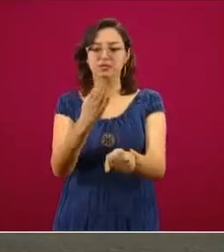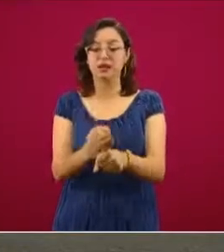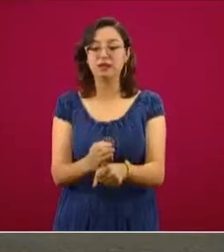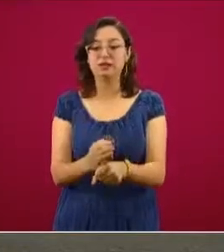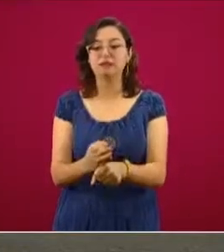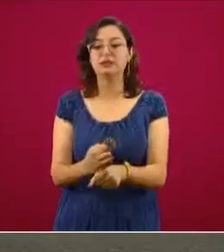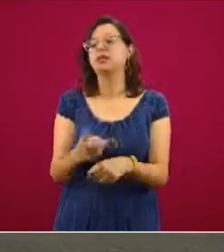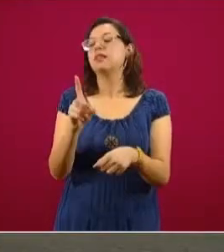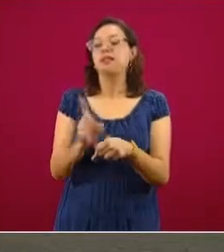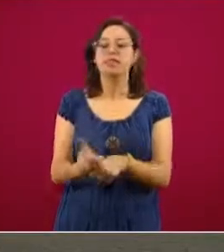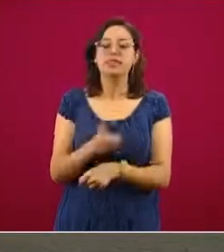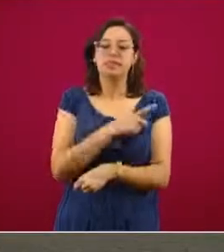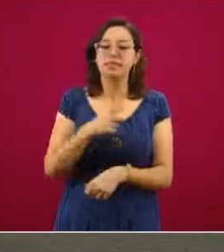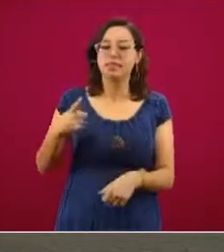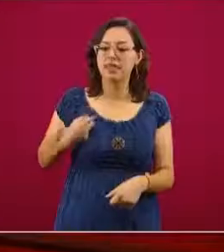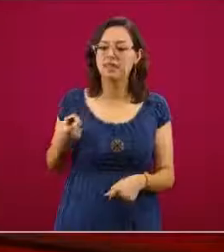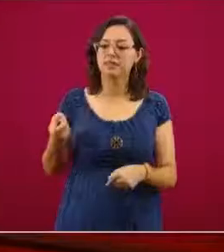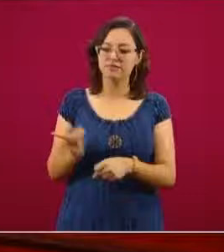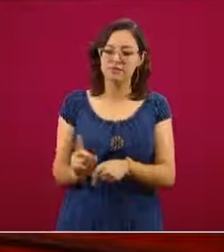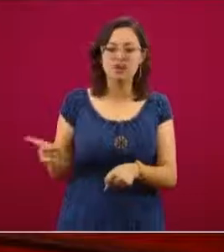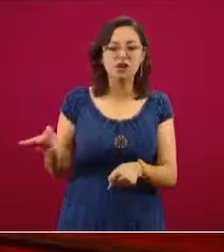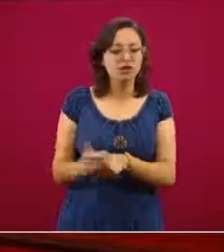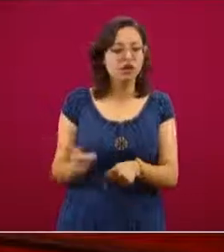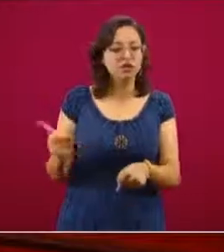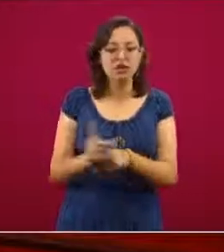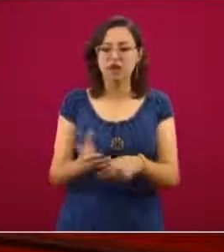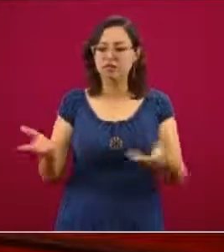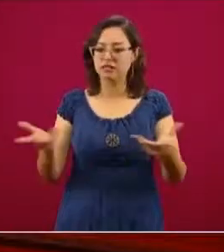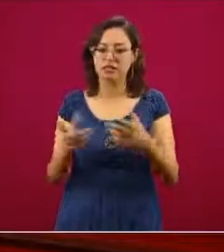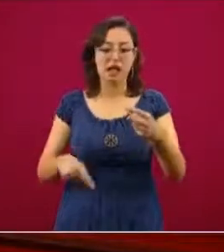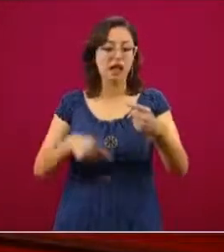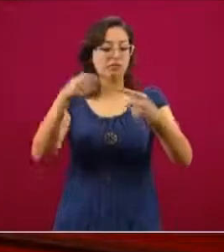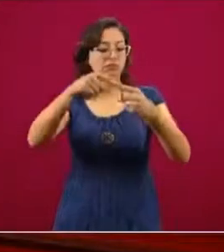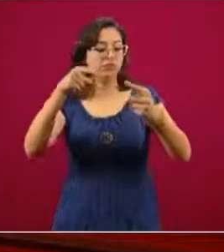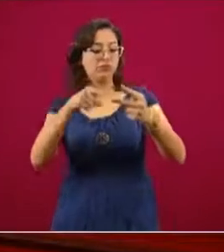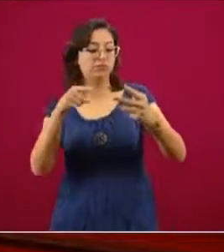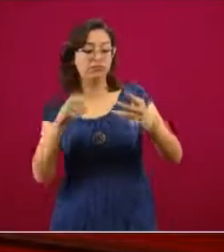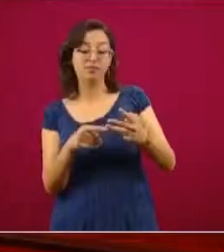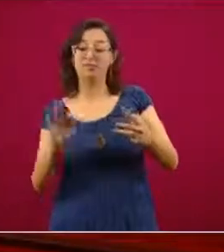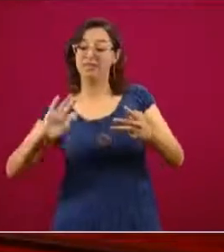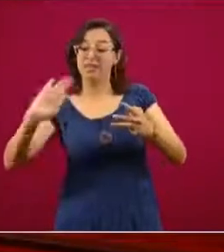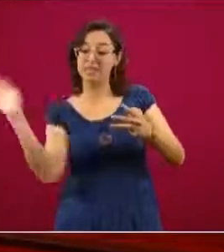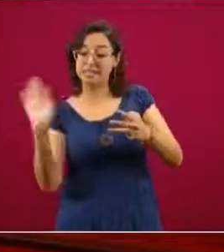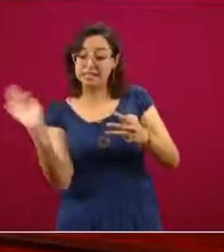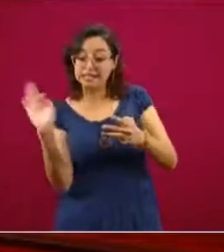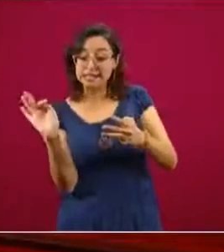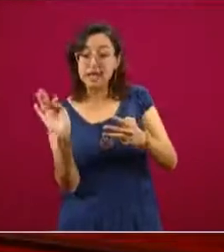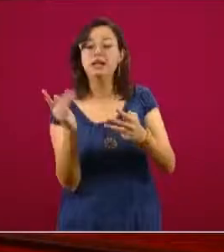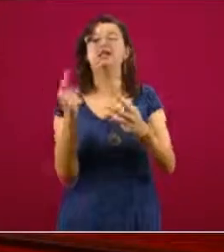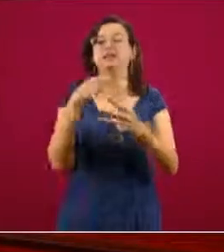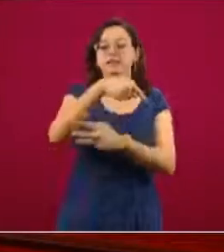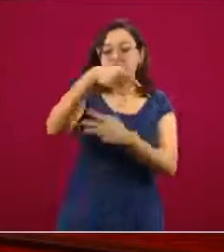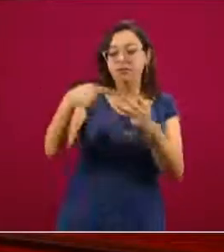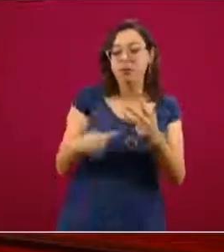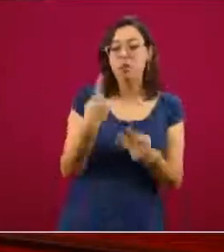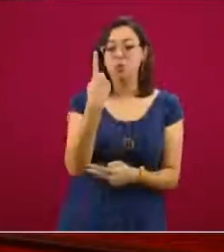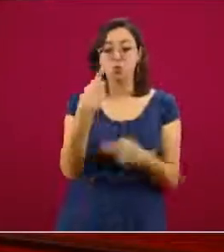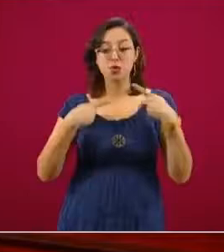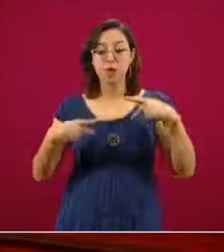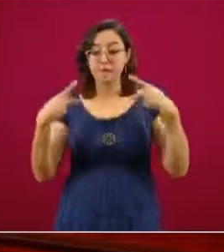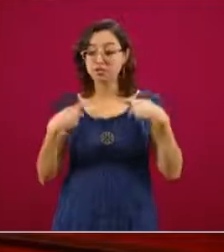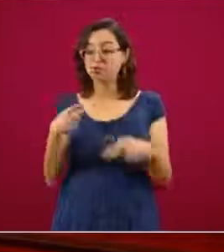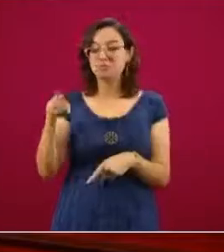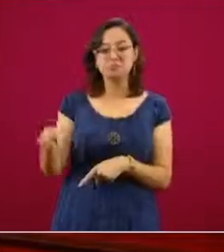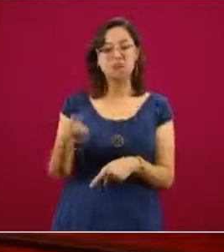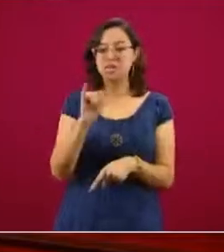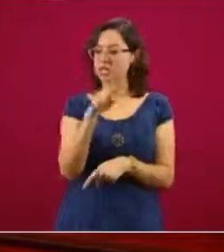que se va a tener que estar haciendo de manera permanente, es 3 escenarios y qué pasa en esos 3 escenarios para que una persona no